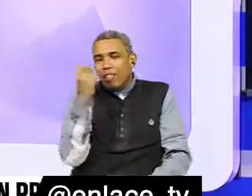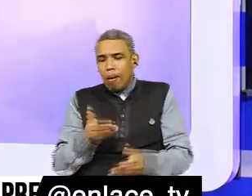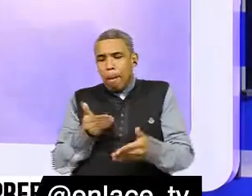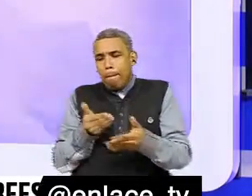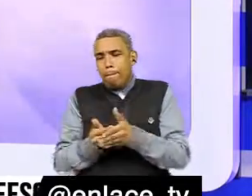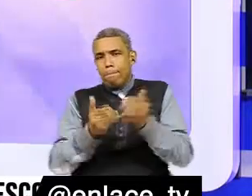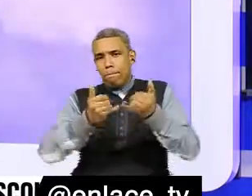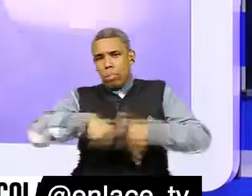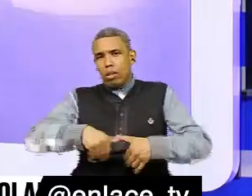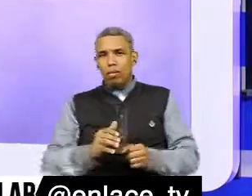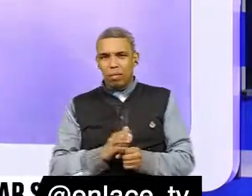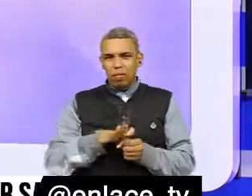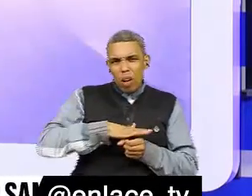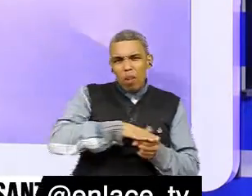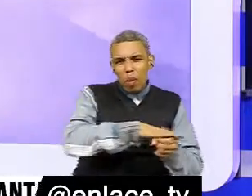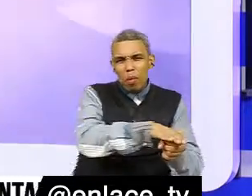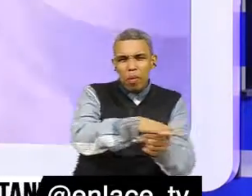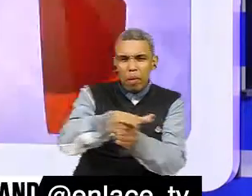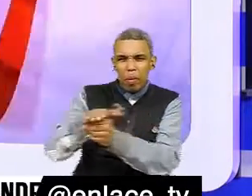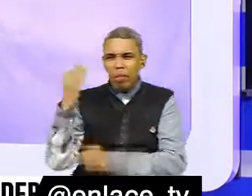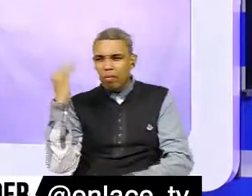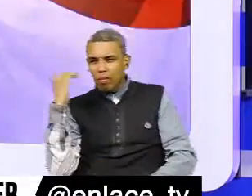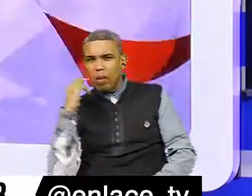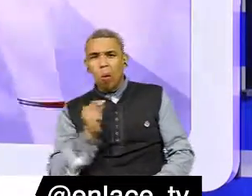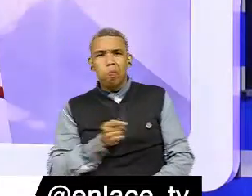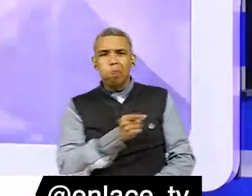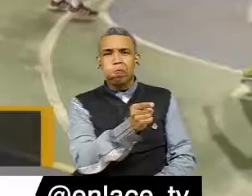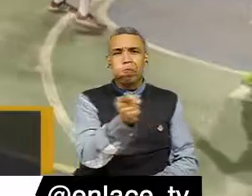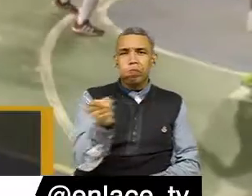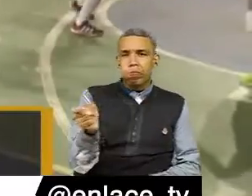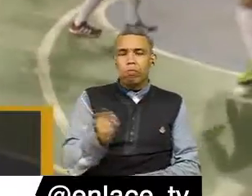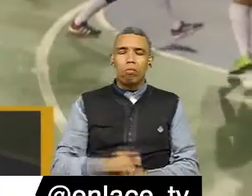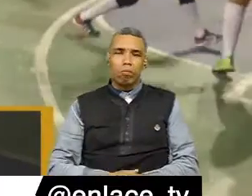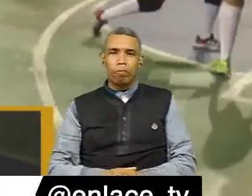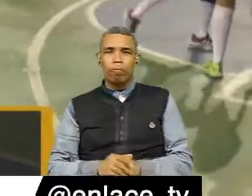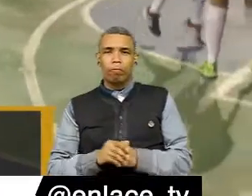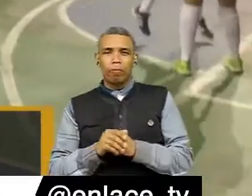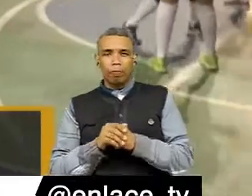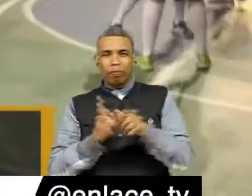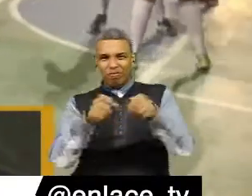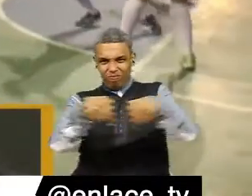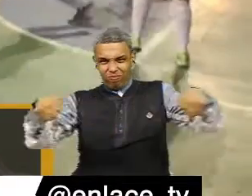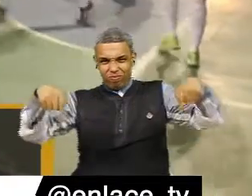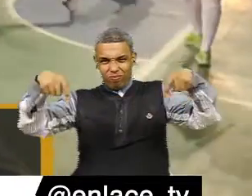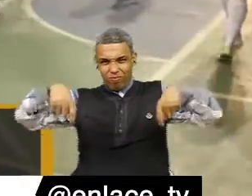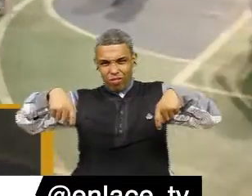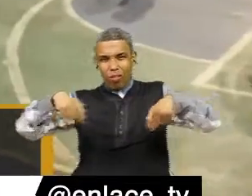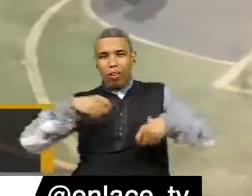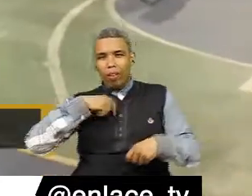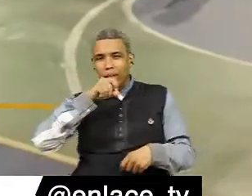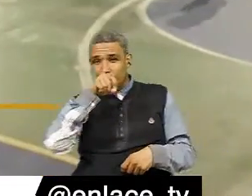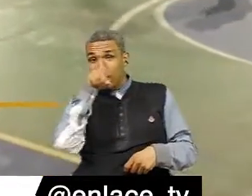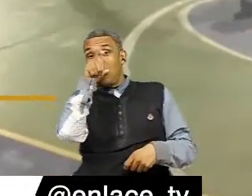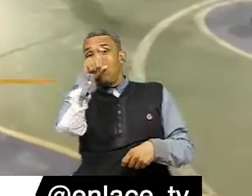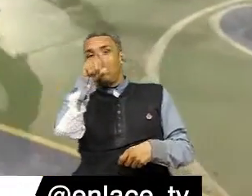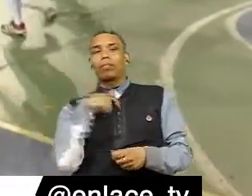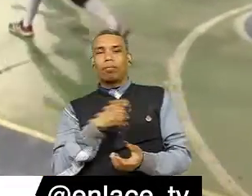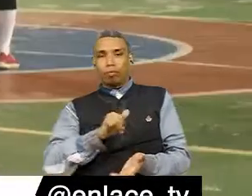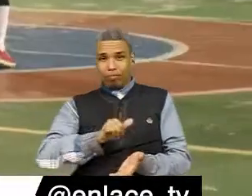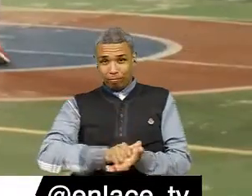las diferentes polideportivas de Barranca Bermeja. En la cancha Los Gallos del barrio Parnaso se disputaron las semifinales de los